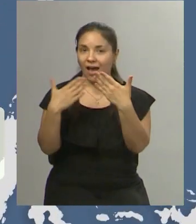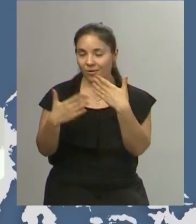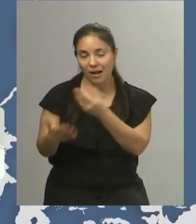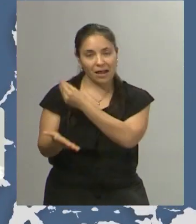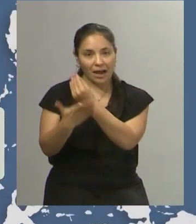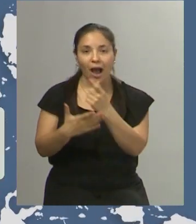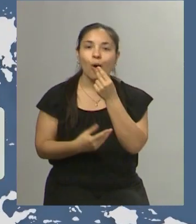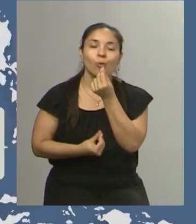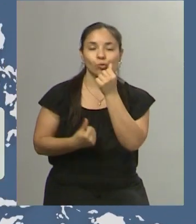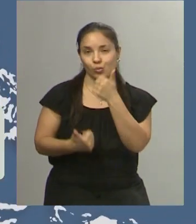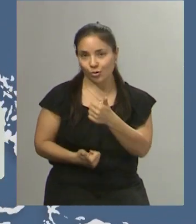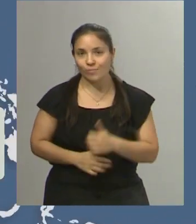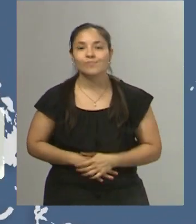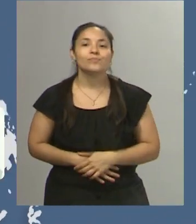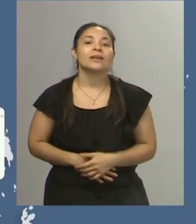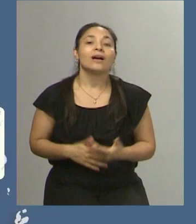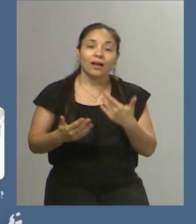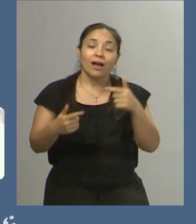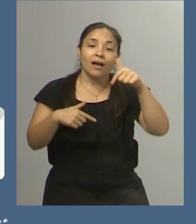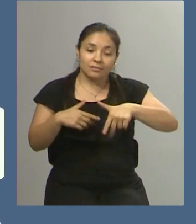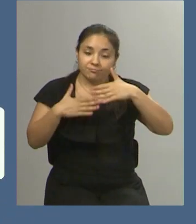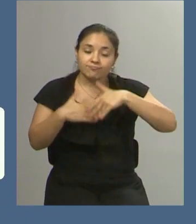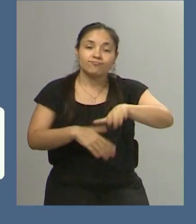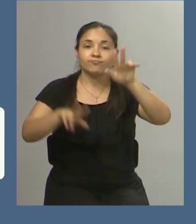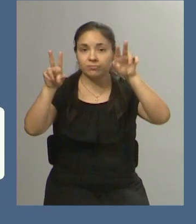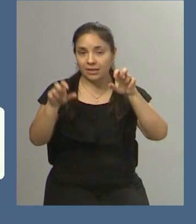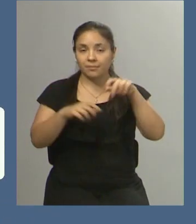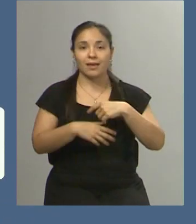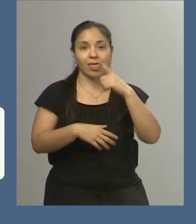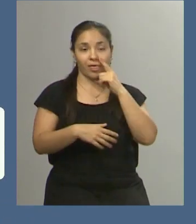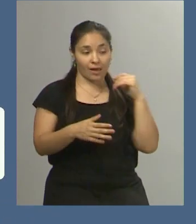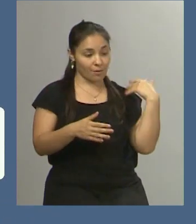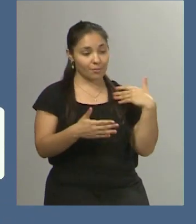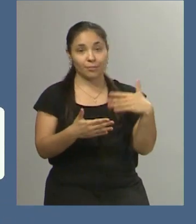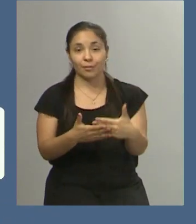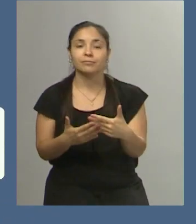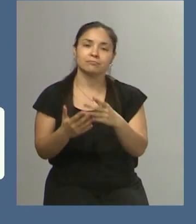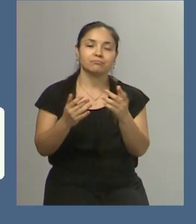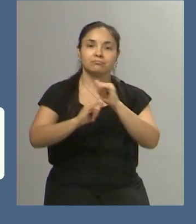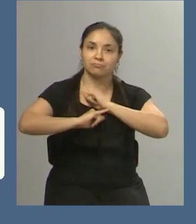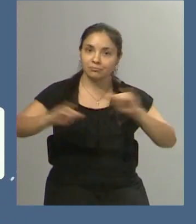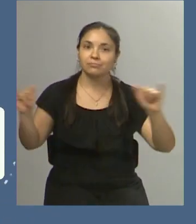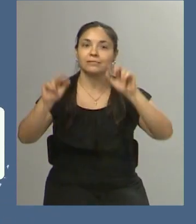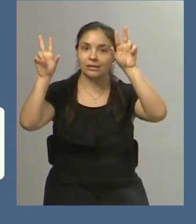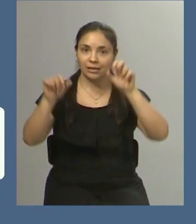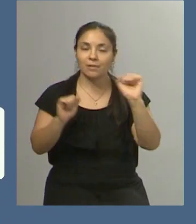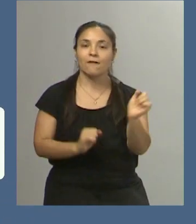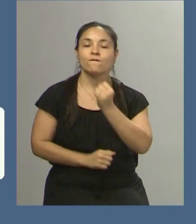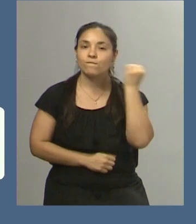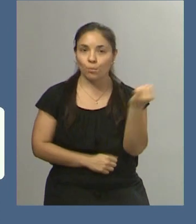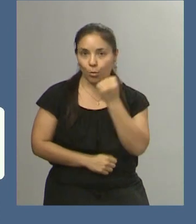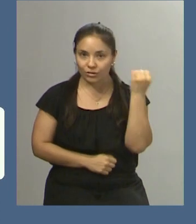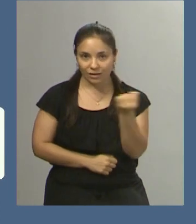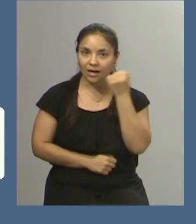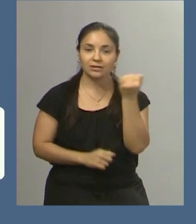aquí estamos ya para empezar a ahondar en este tema que en estos días ha cobrado notoriedad y es parte de la información destacada